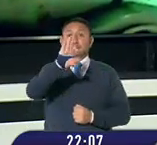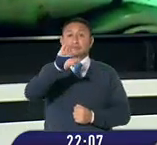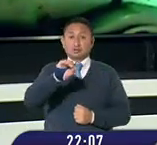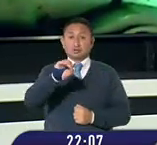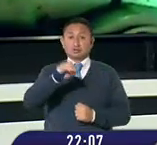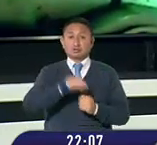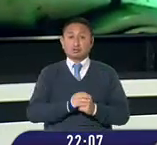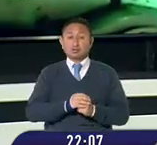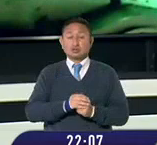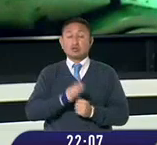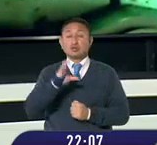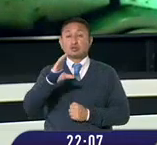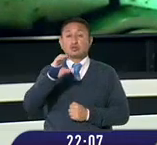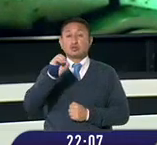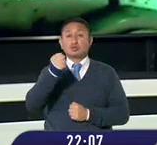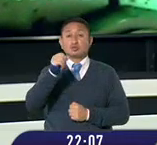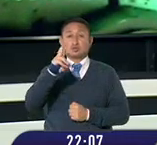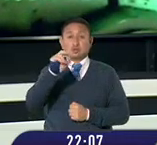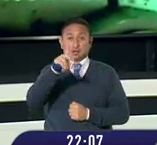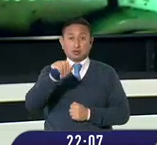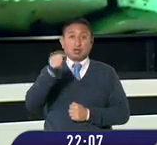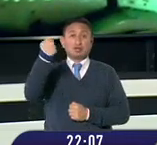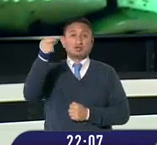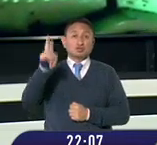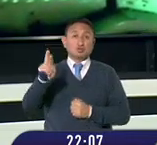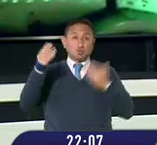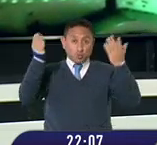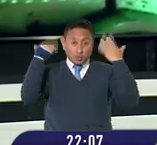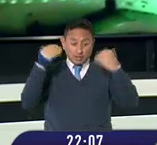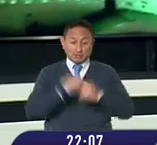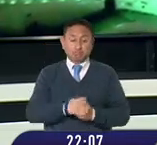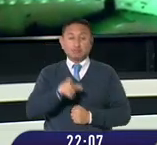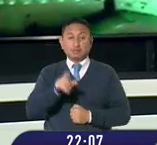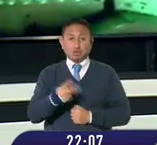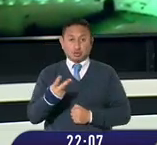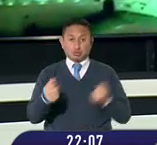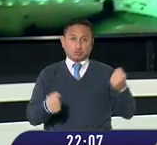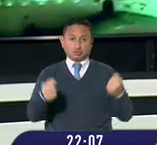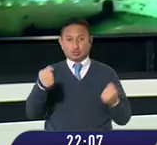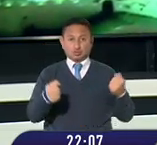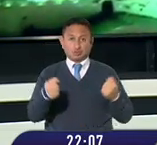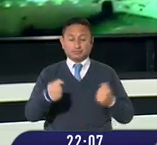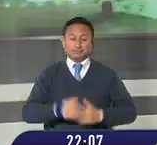Las víctimas se movilizaban en un vehículo cuando fueron interceptadas.